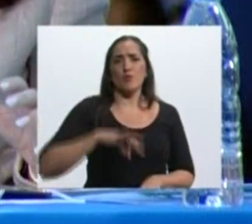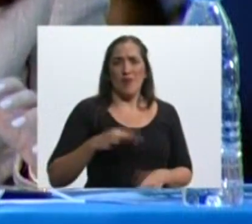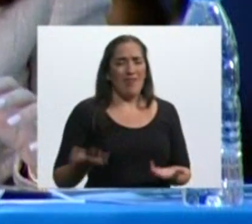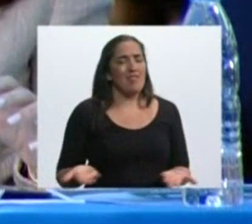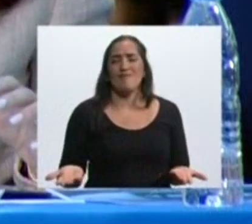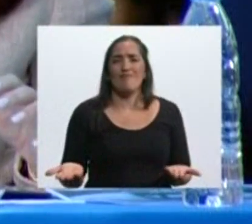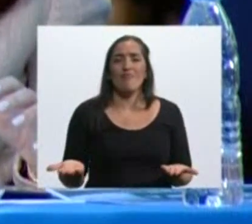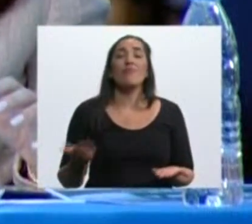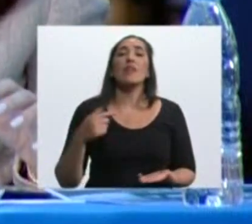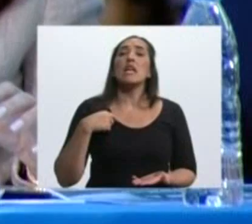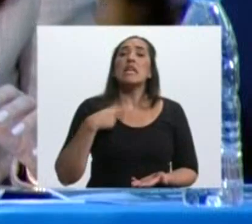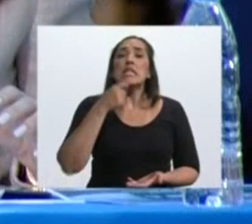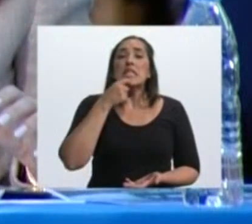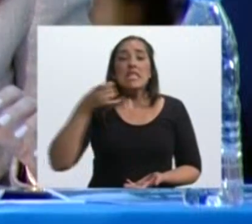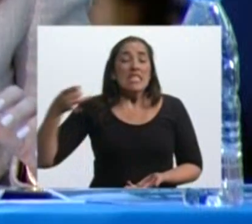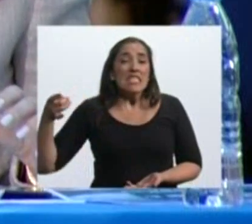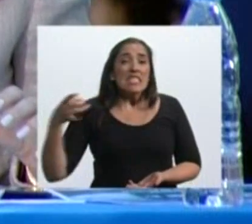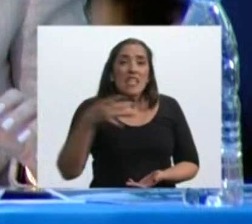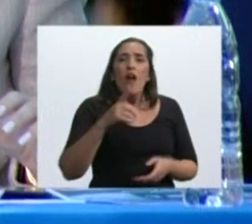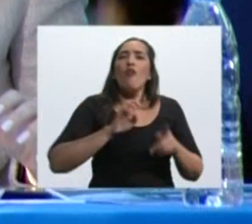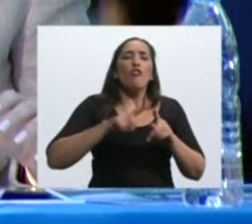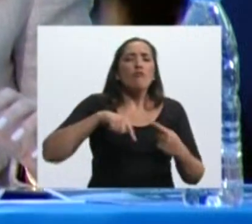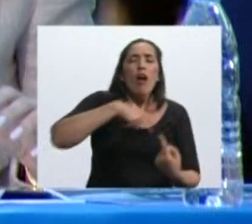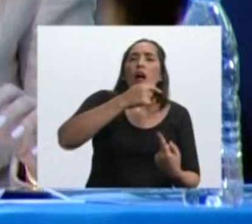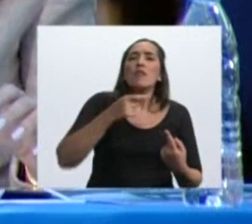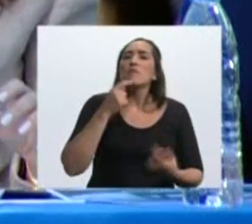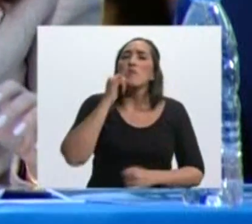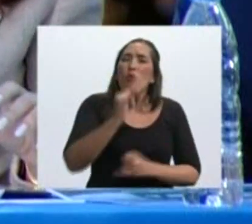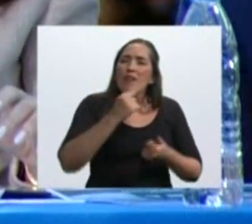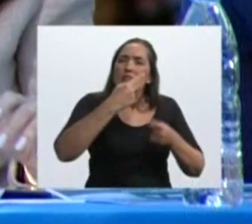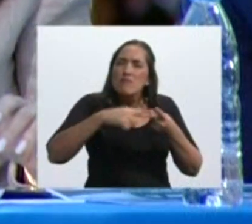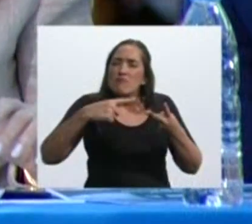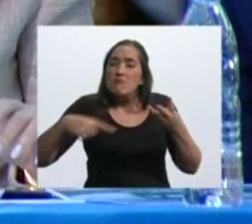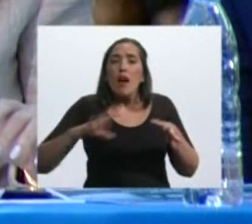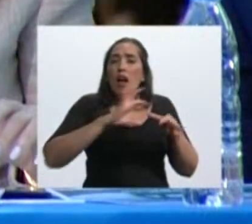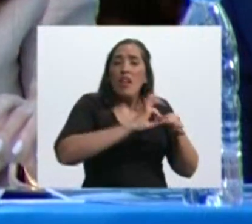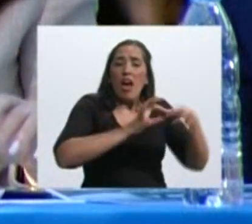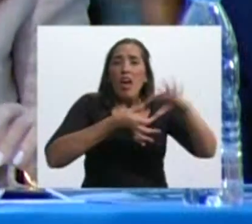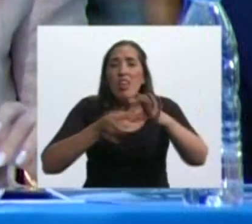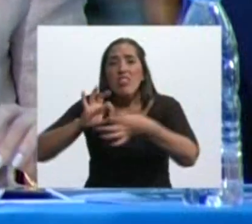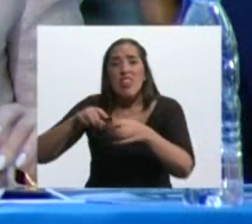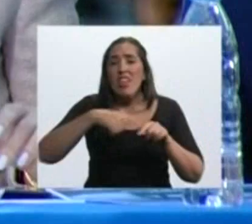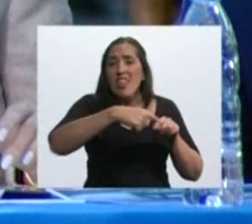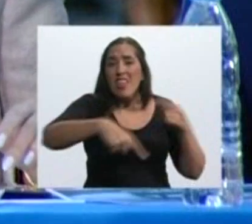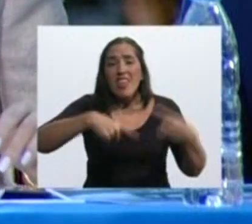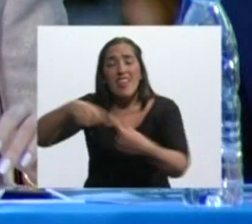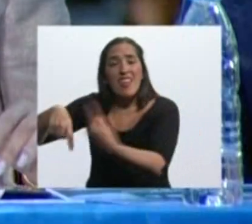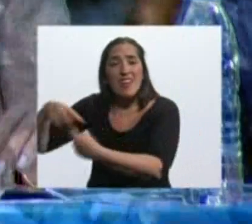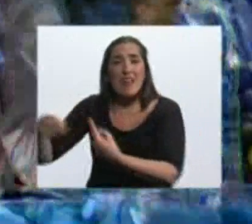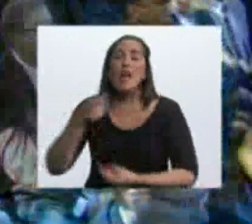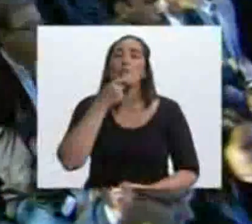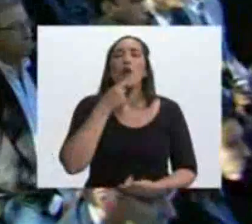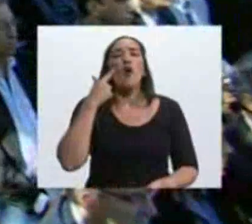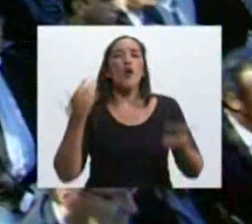tren, todo está encadenado con todo. La locomotora que tira, y permítanme que